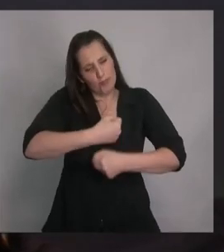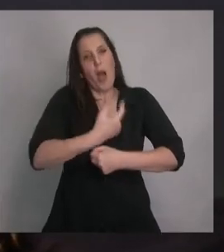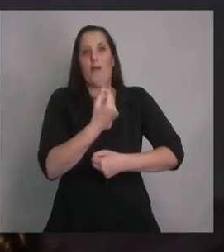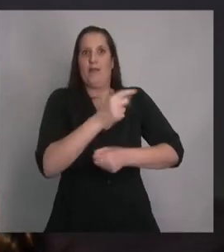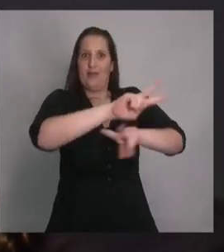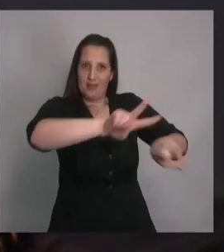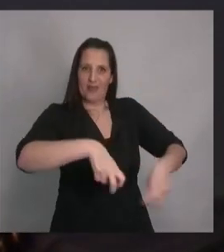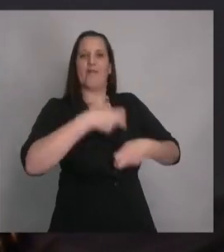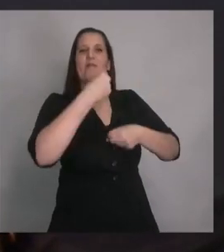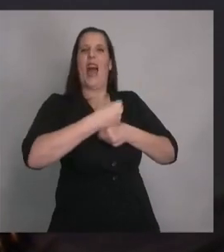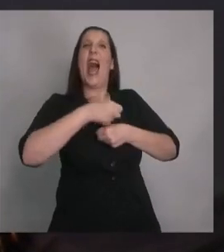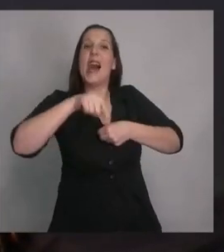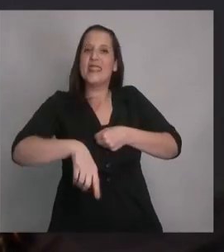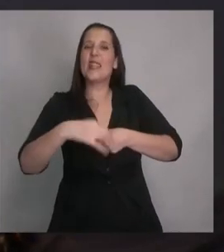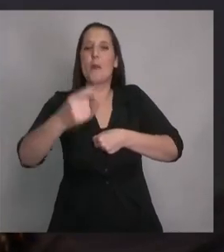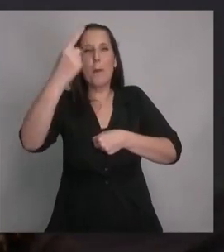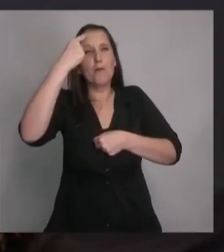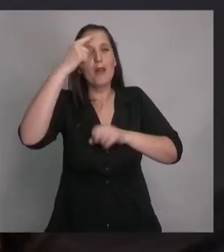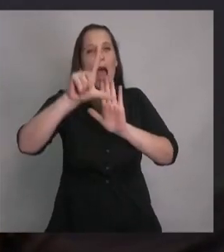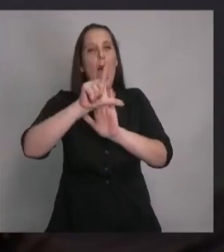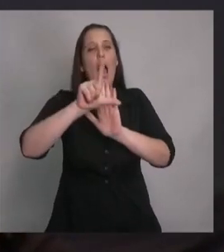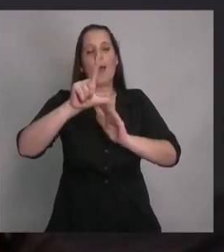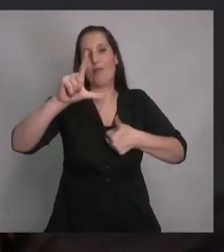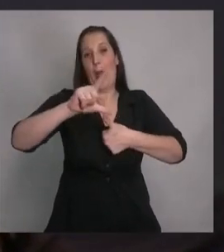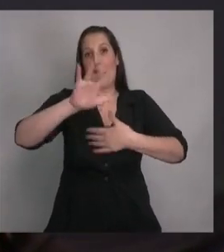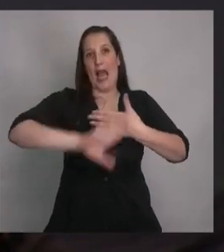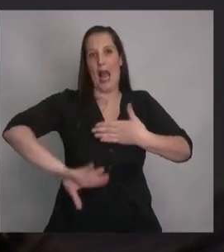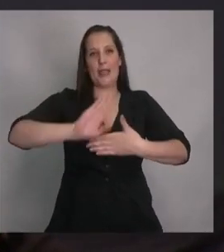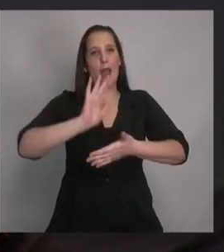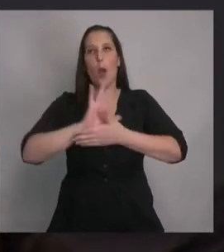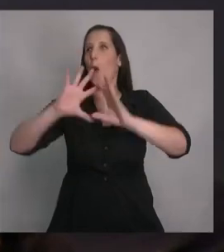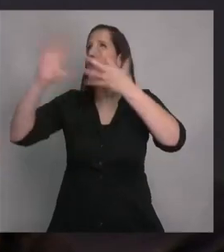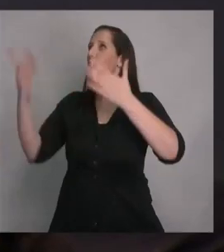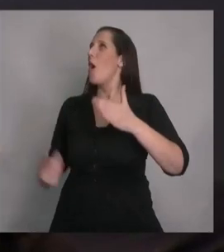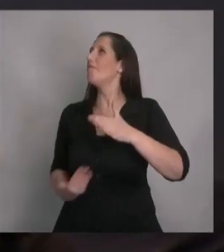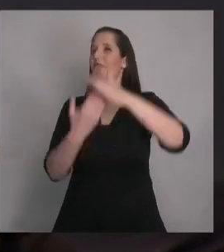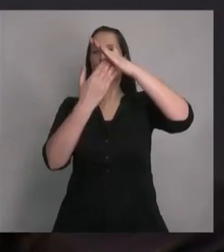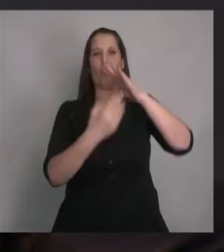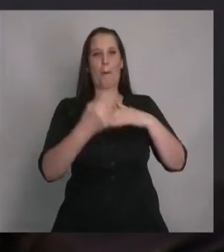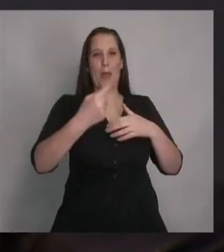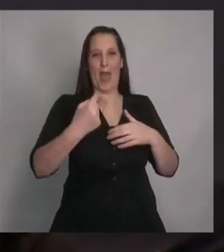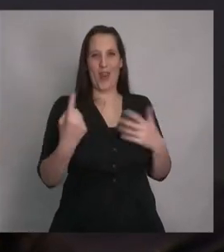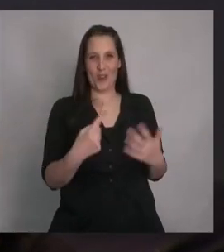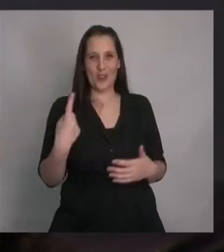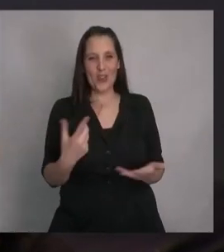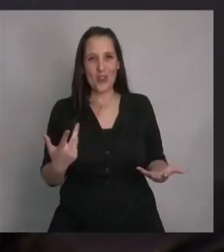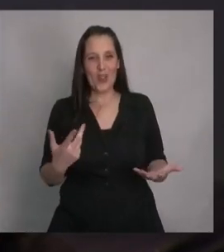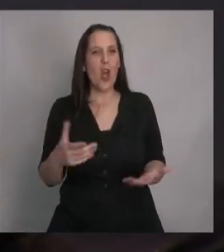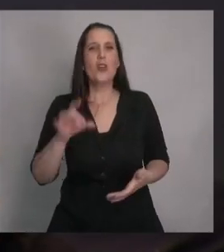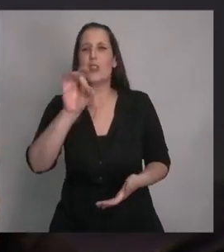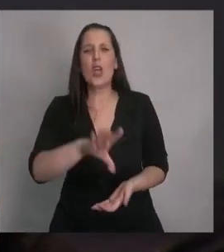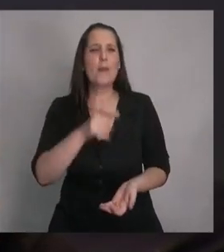en una América Latina en la vanguardia de la humanidad. Porque no solamente producir